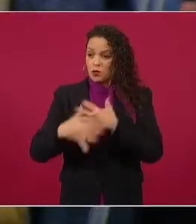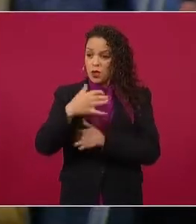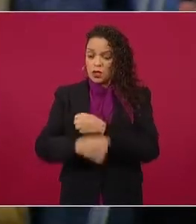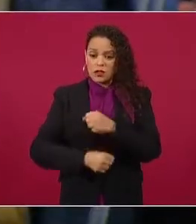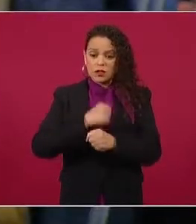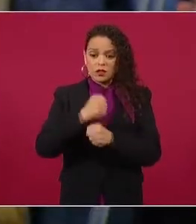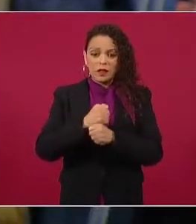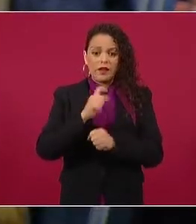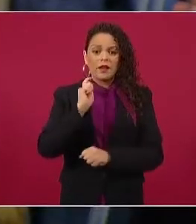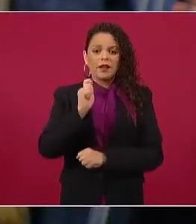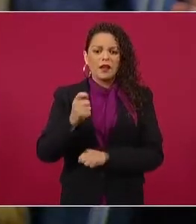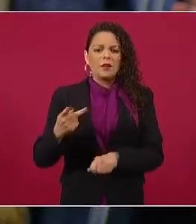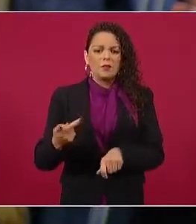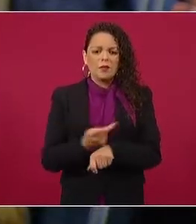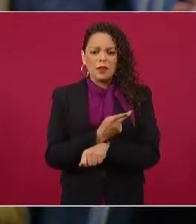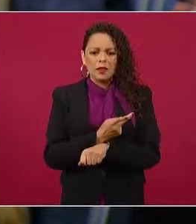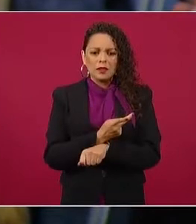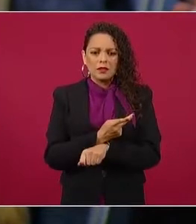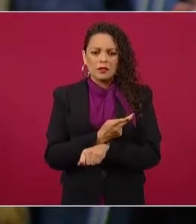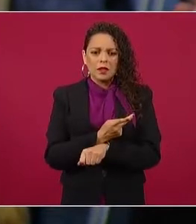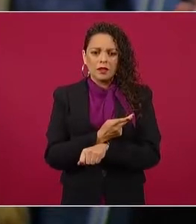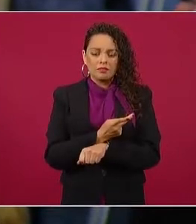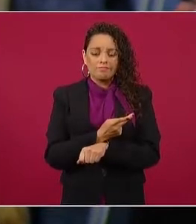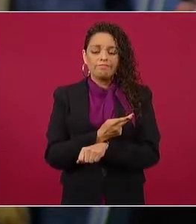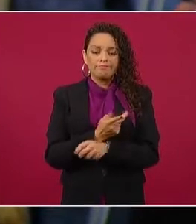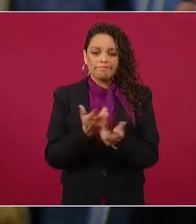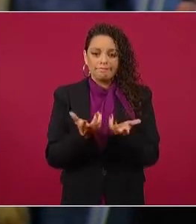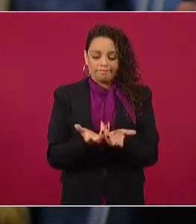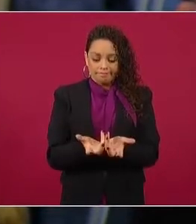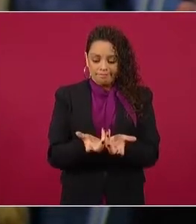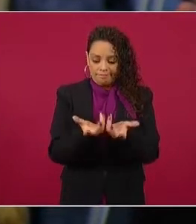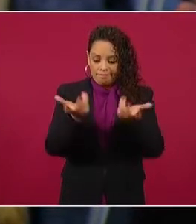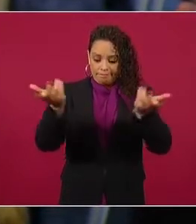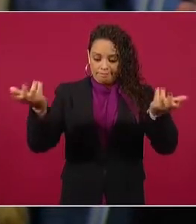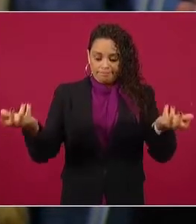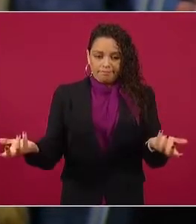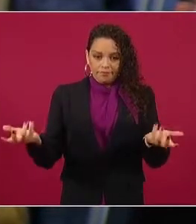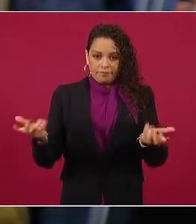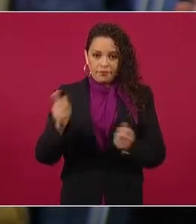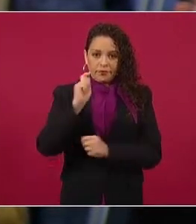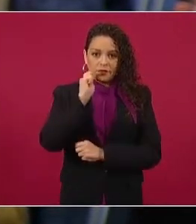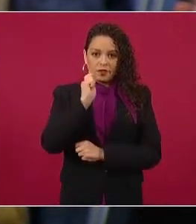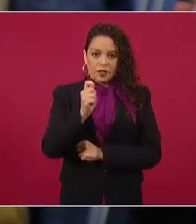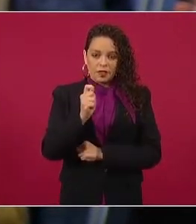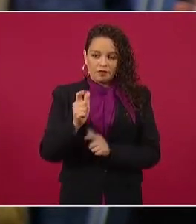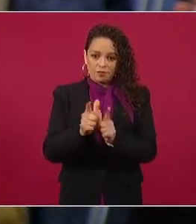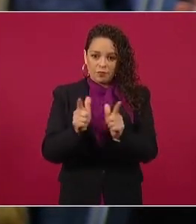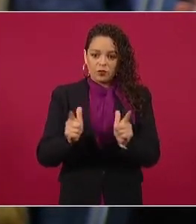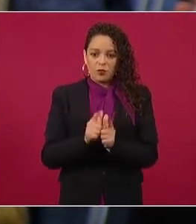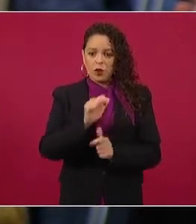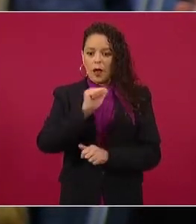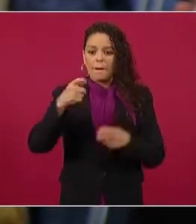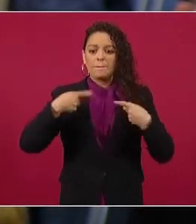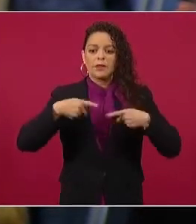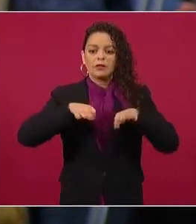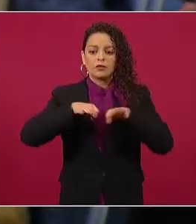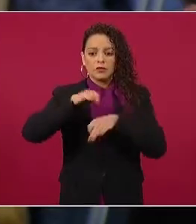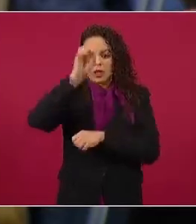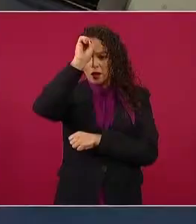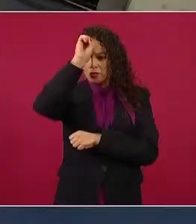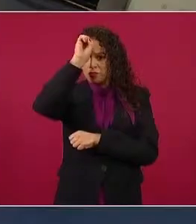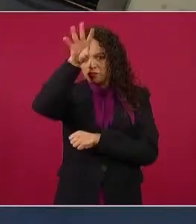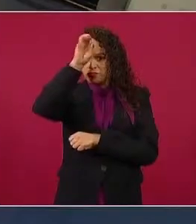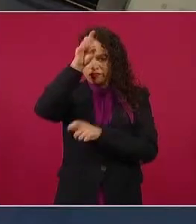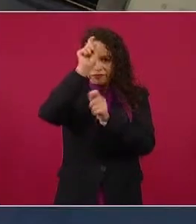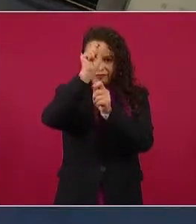división entre sectores de mineros. Quisiera que, por favor, nos diera